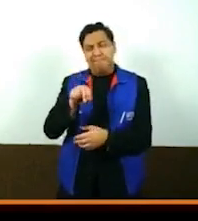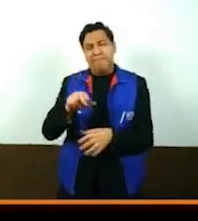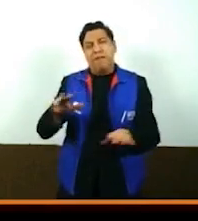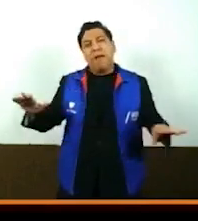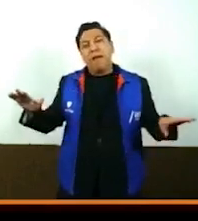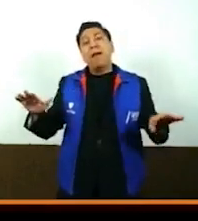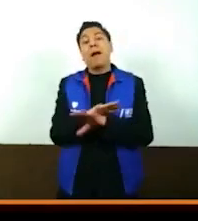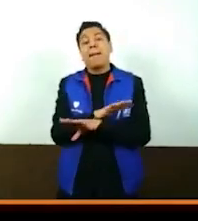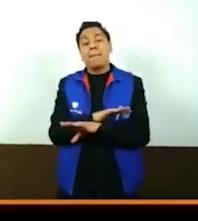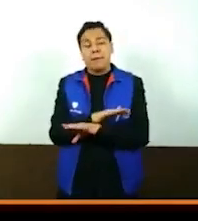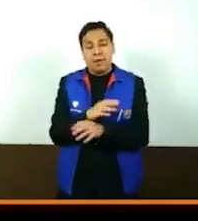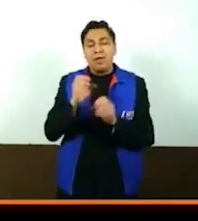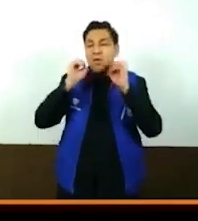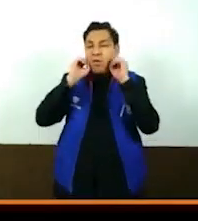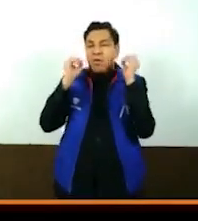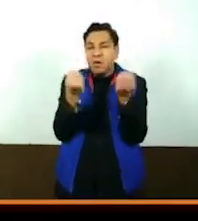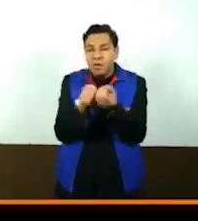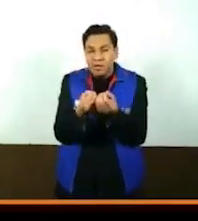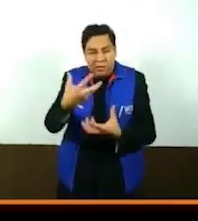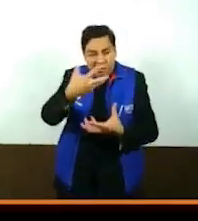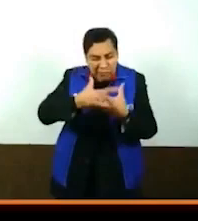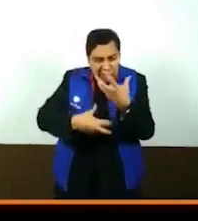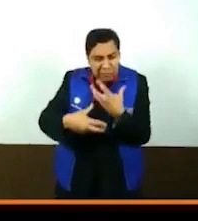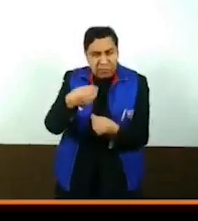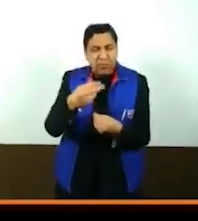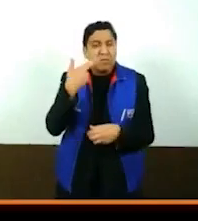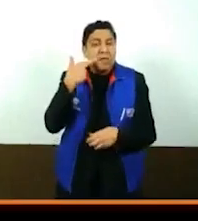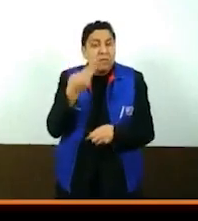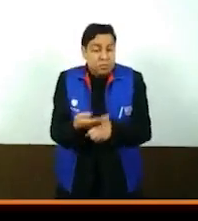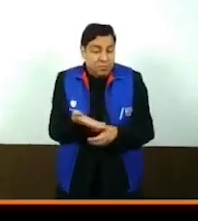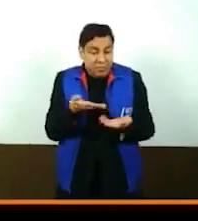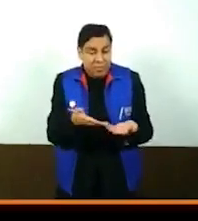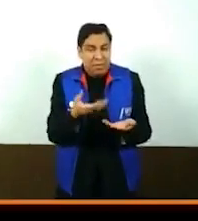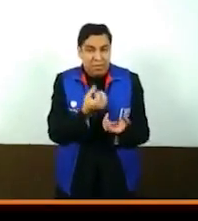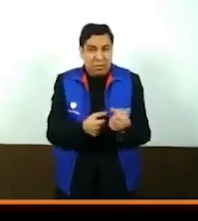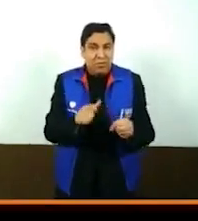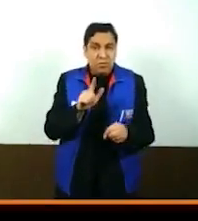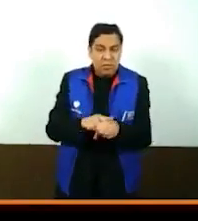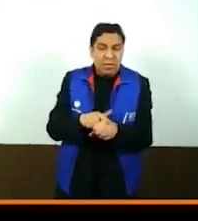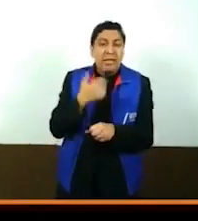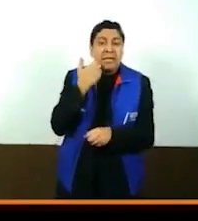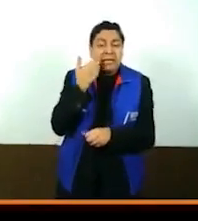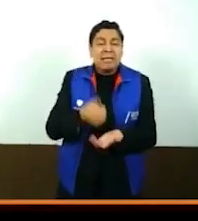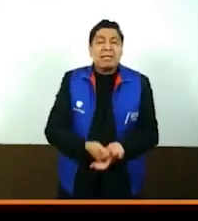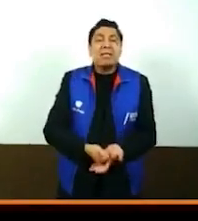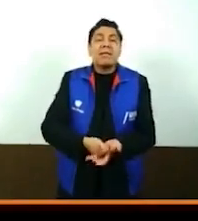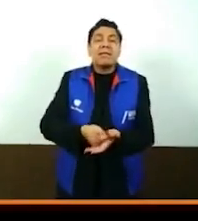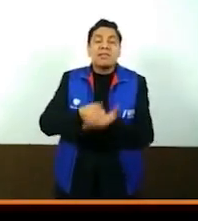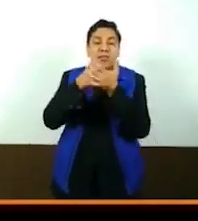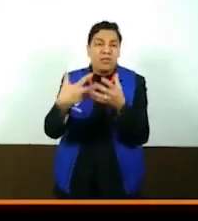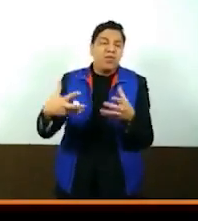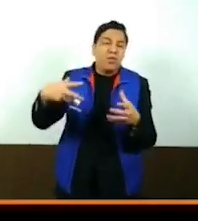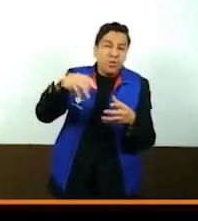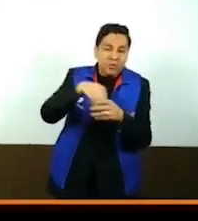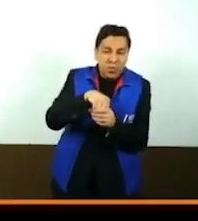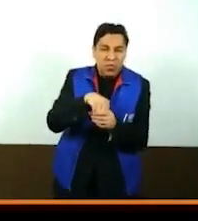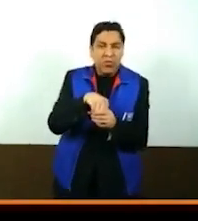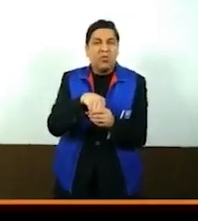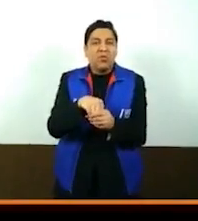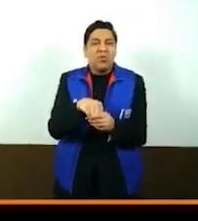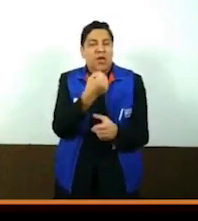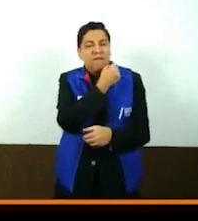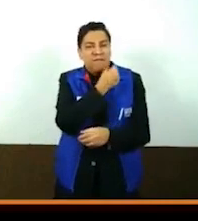organización en una organización sustentable, sostenible, responsable, en una organización diversa, inclusiva, en una